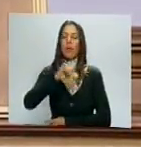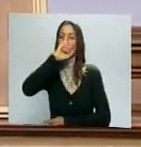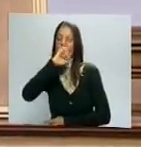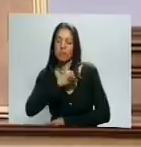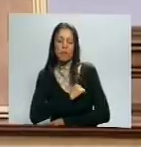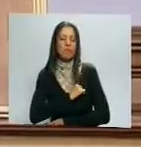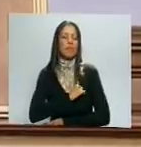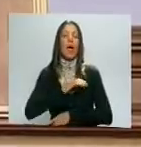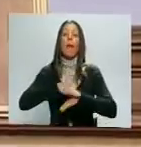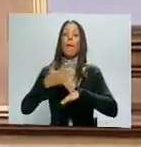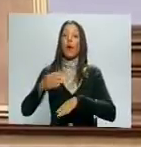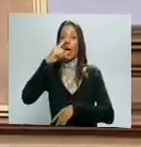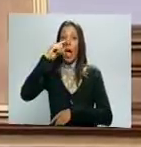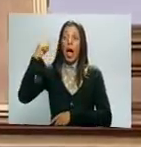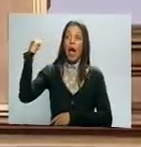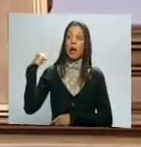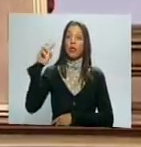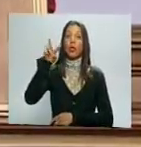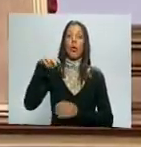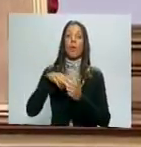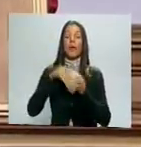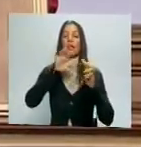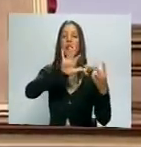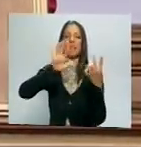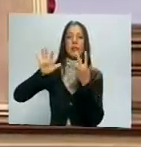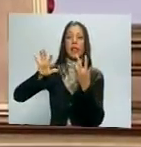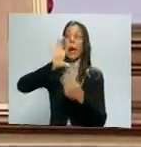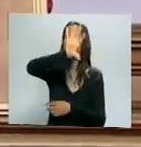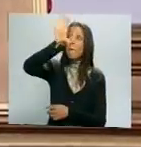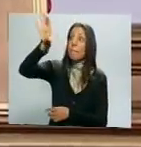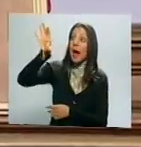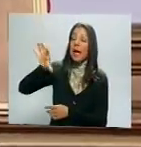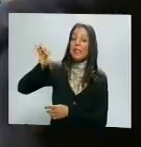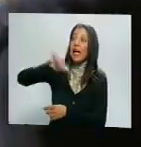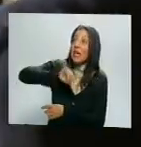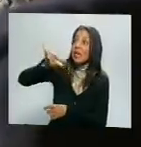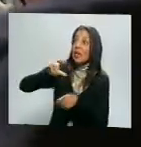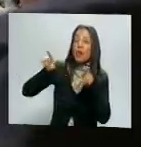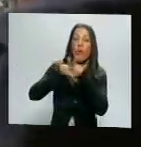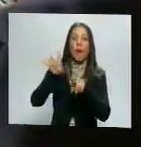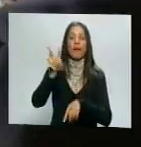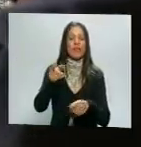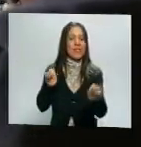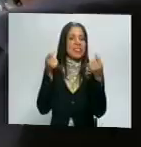el 2017, ningún pueblo lo podría resistir.